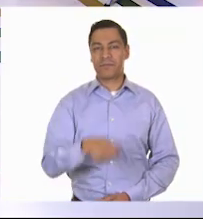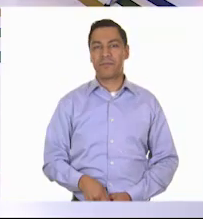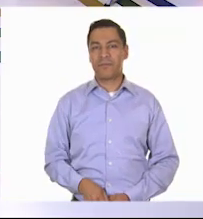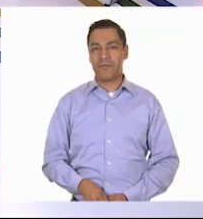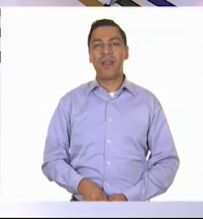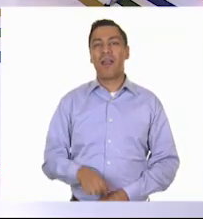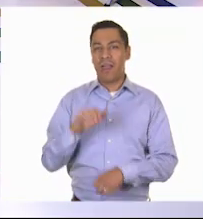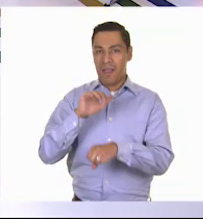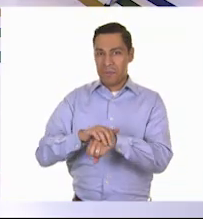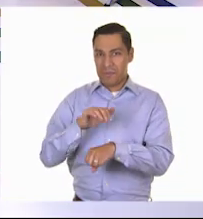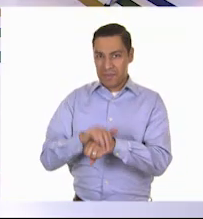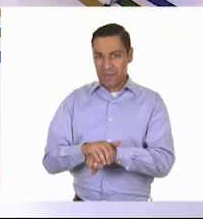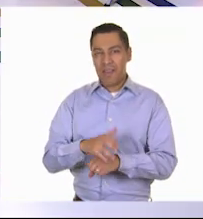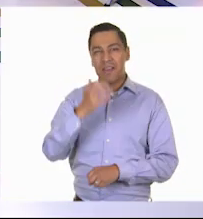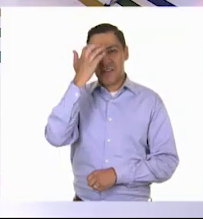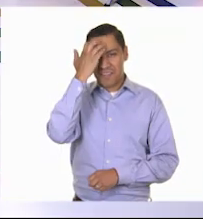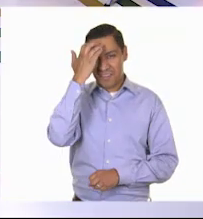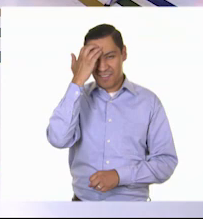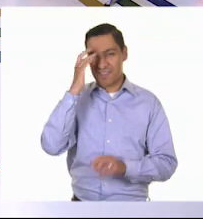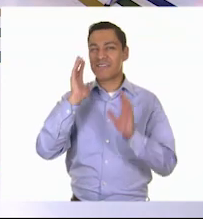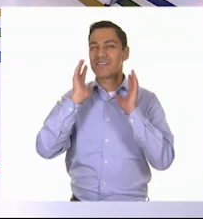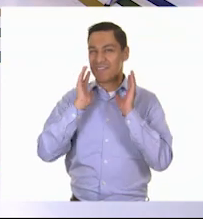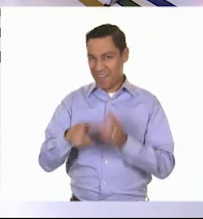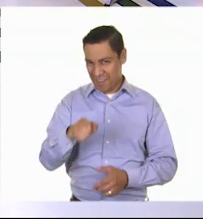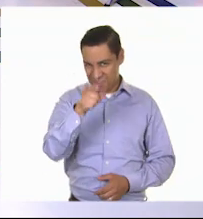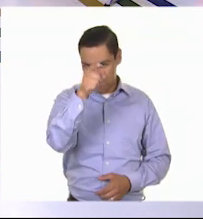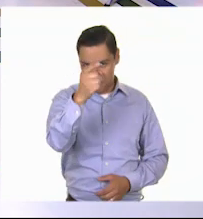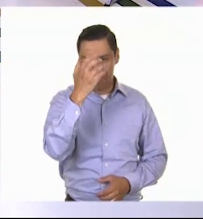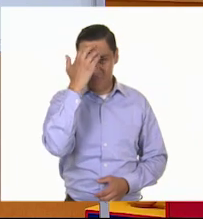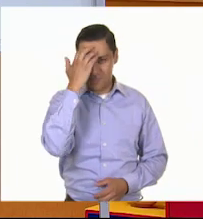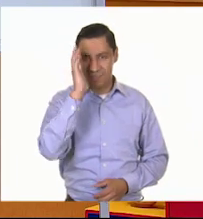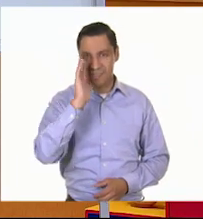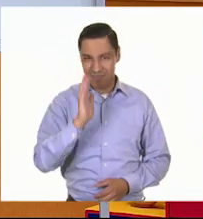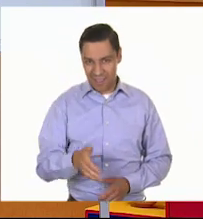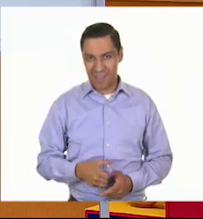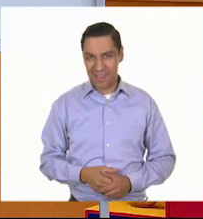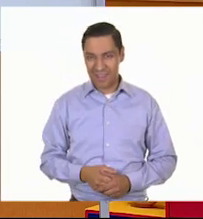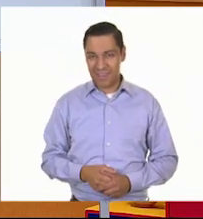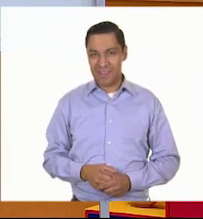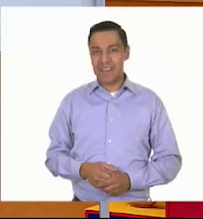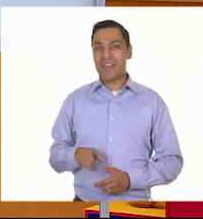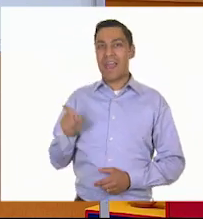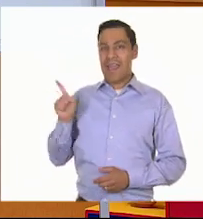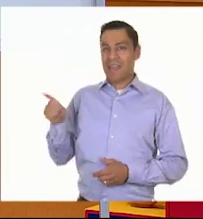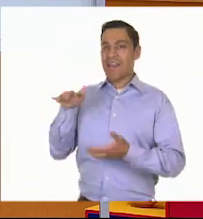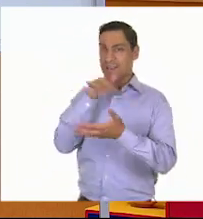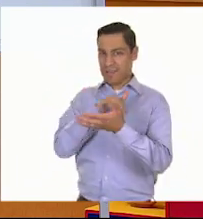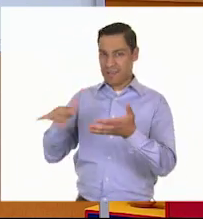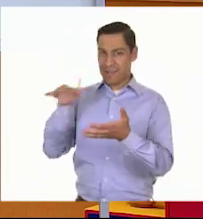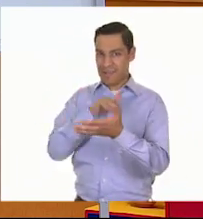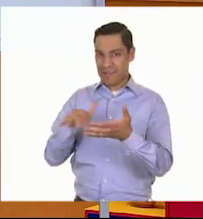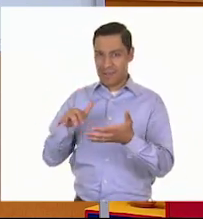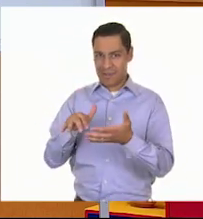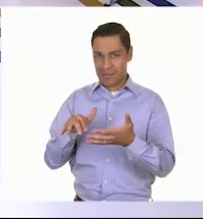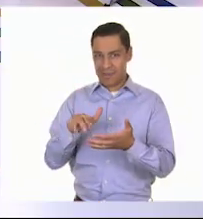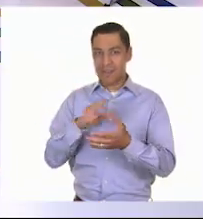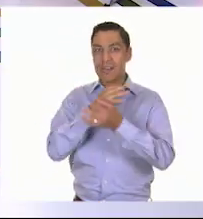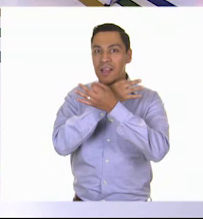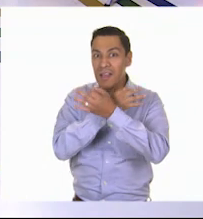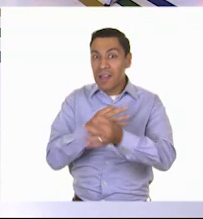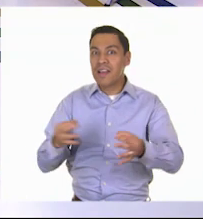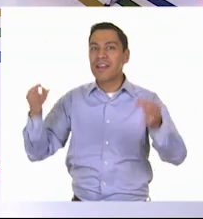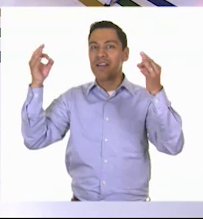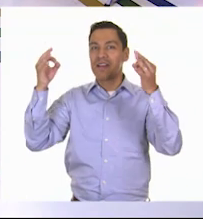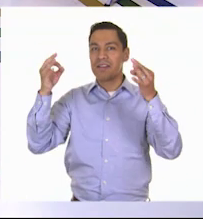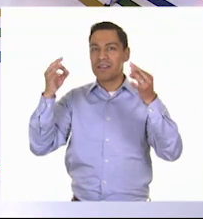quiero invitar a una amiga que ya la conocemos todos y todas. Y que le encantará leer esta nota informativa. ¡Ay, ¿le